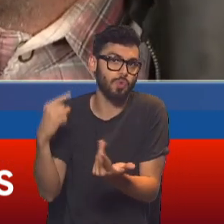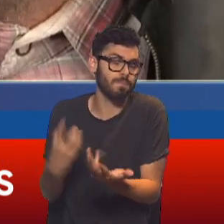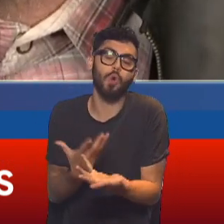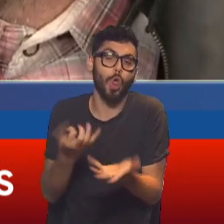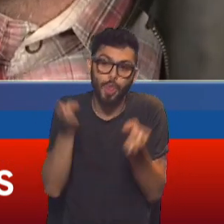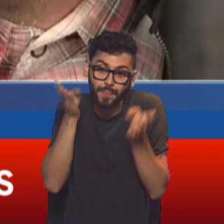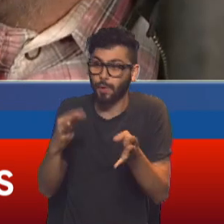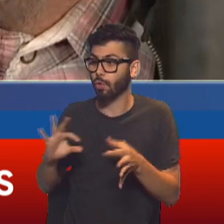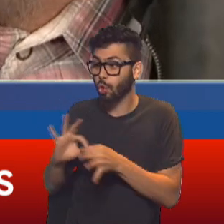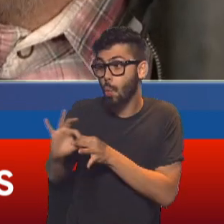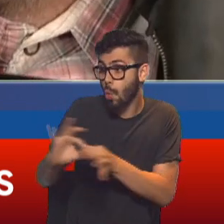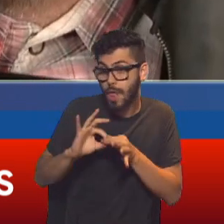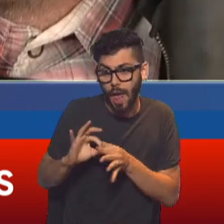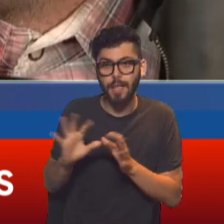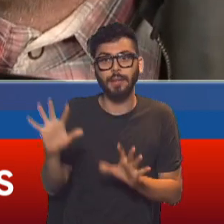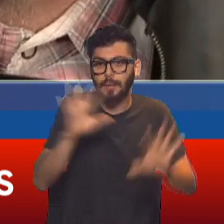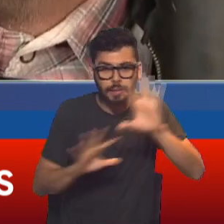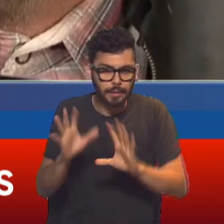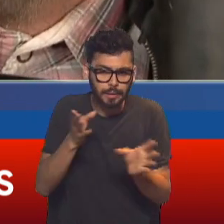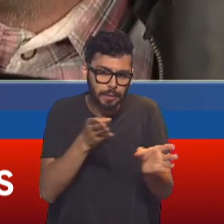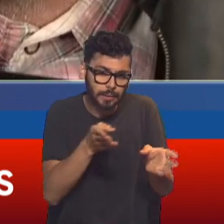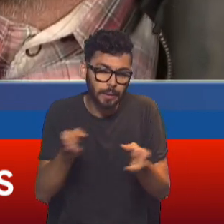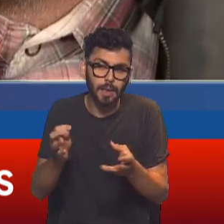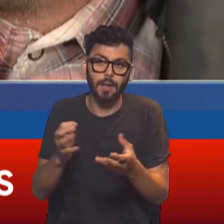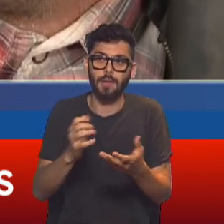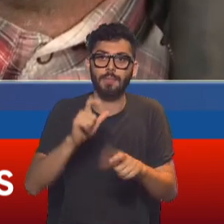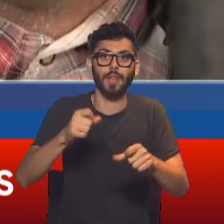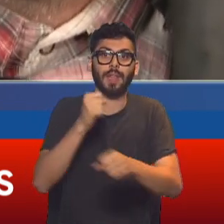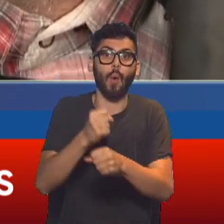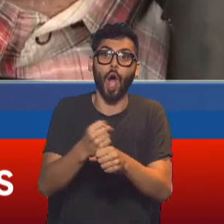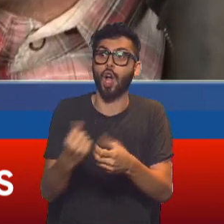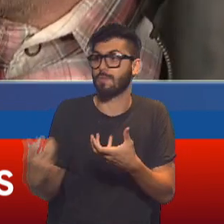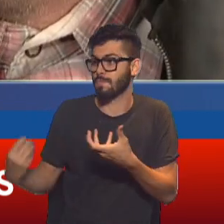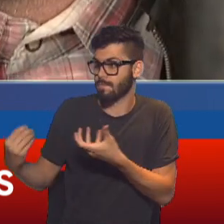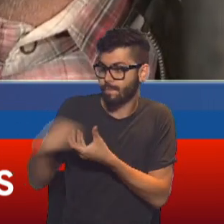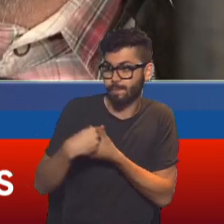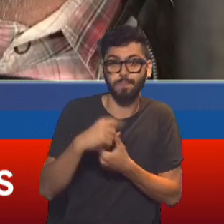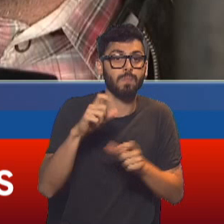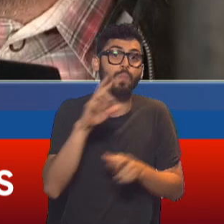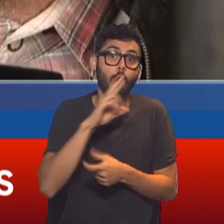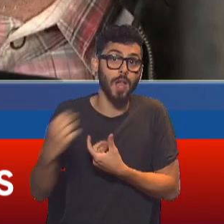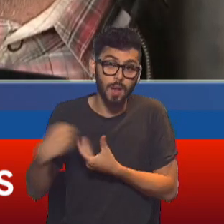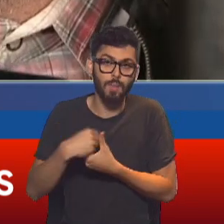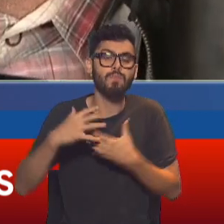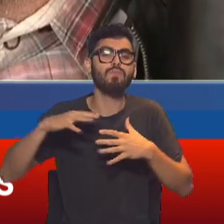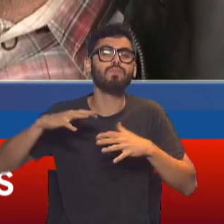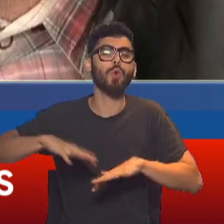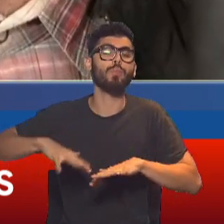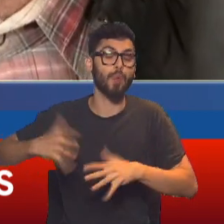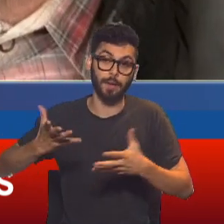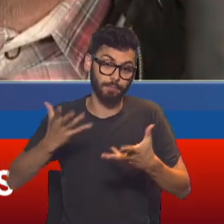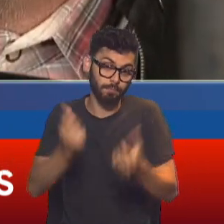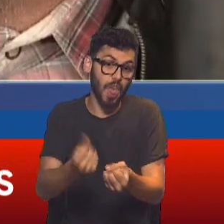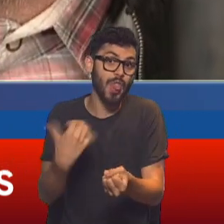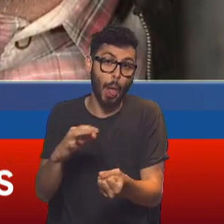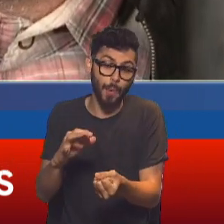en unidad, con mucha organización territorial, con mucho protagonismo de los trabajadores, de las trabajadoras, de los movimientos populares, y hay plena